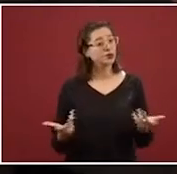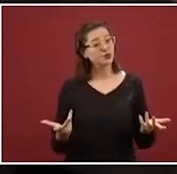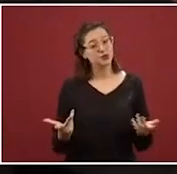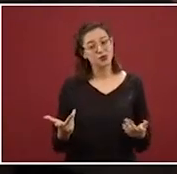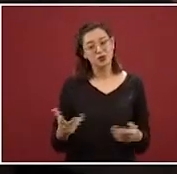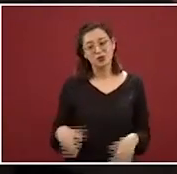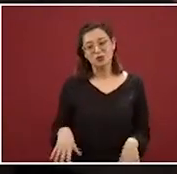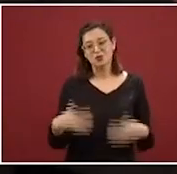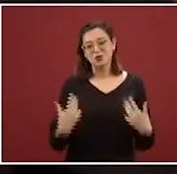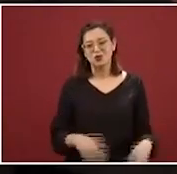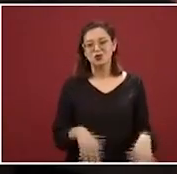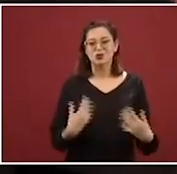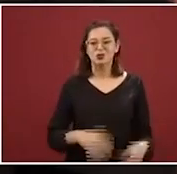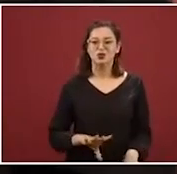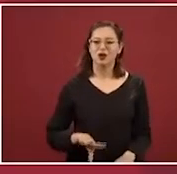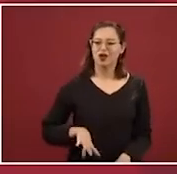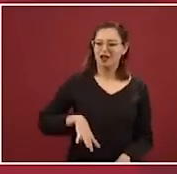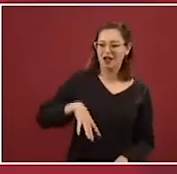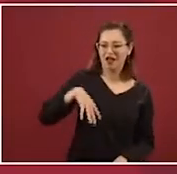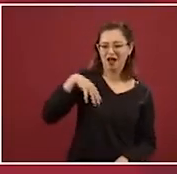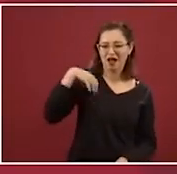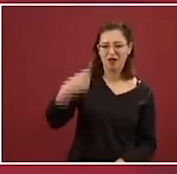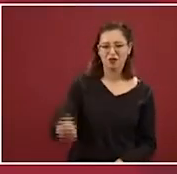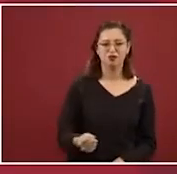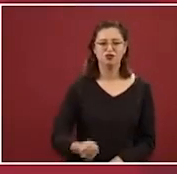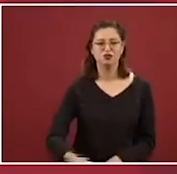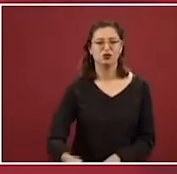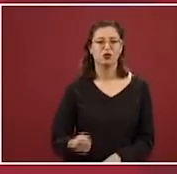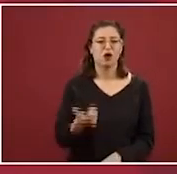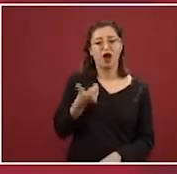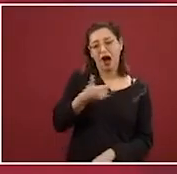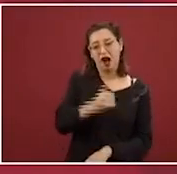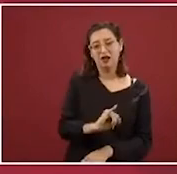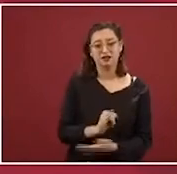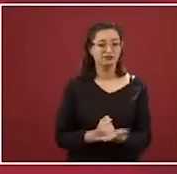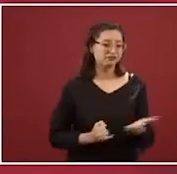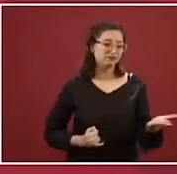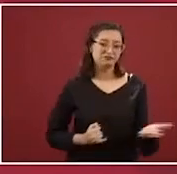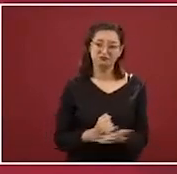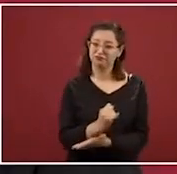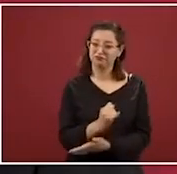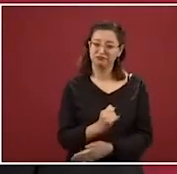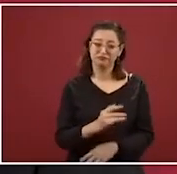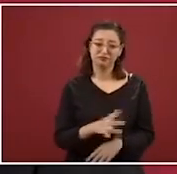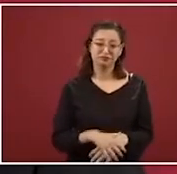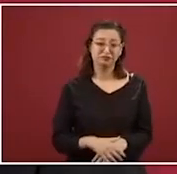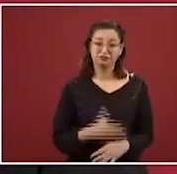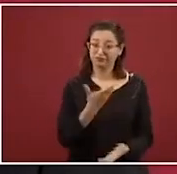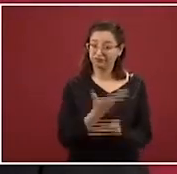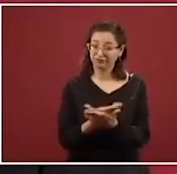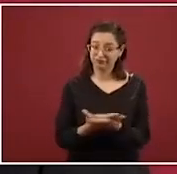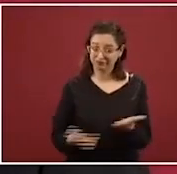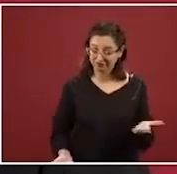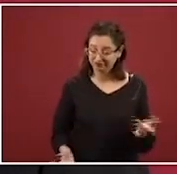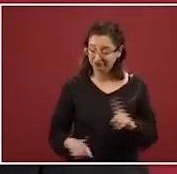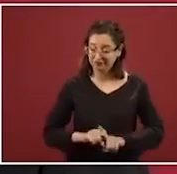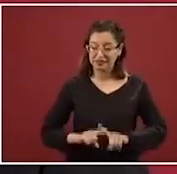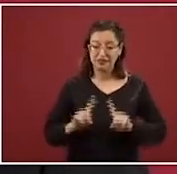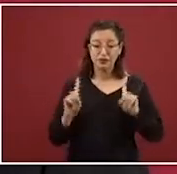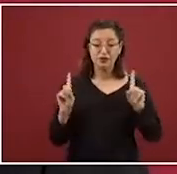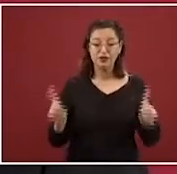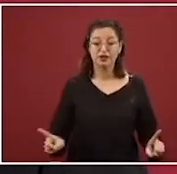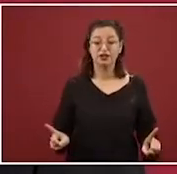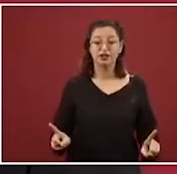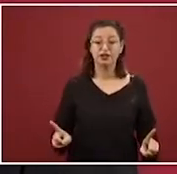abusivas que se hicieron, que ya no se permiten.